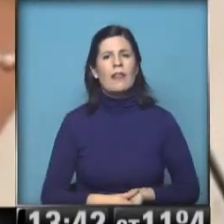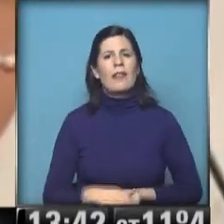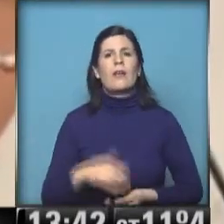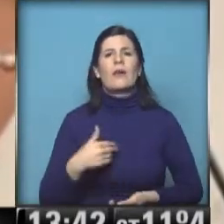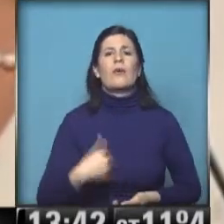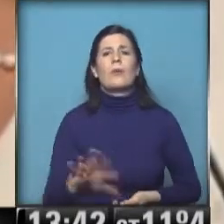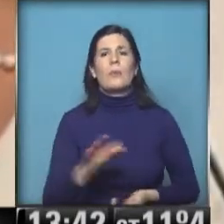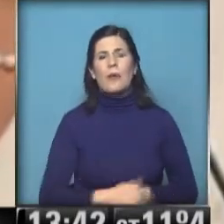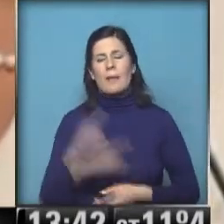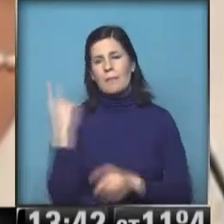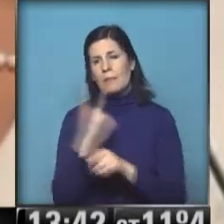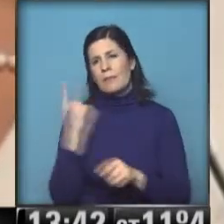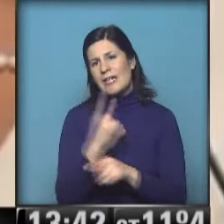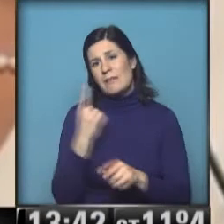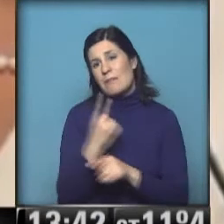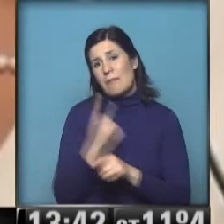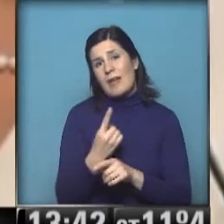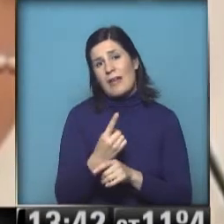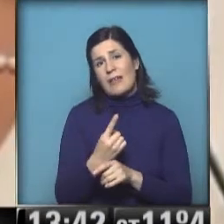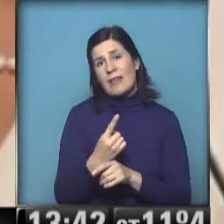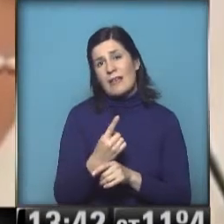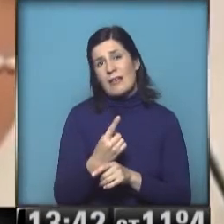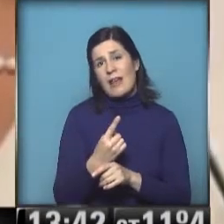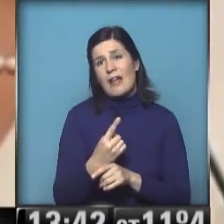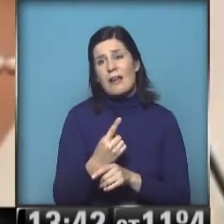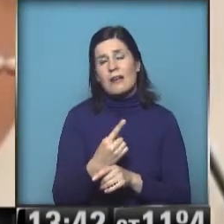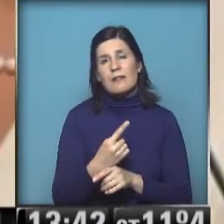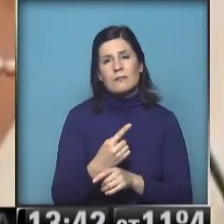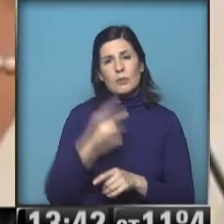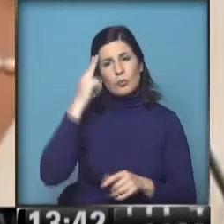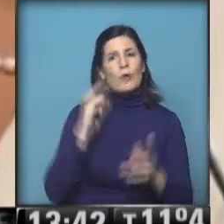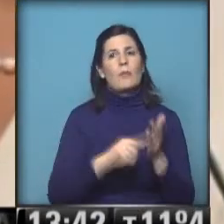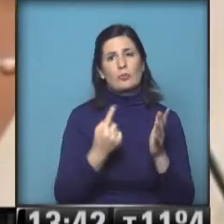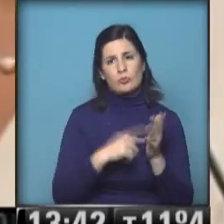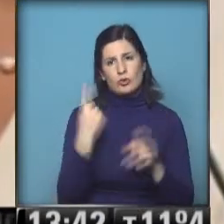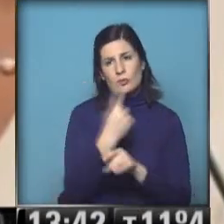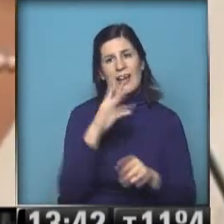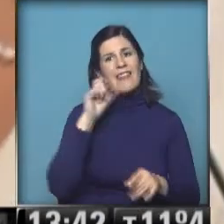puntos a la aspirante del Partido Socialista sobre la actual mandataria Dilma Rousseff.